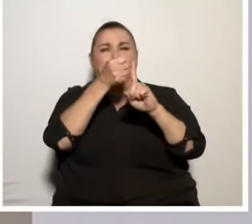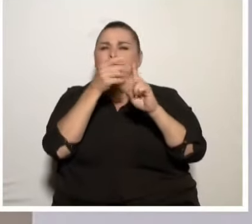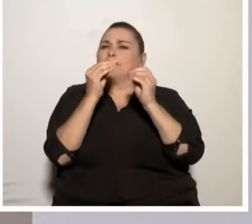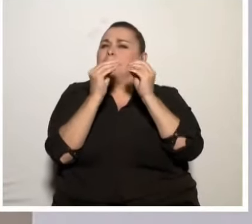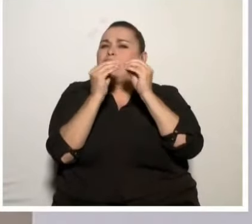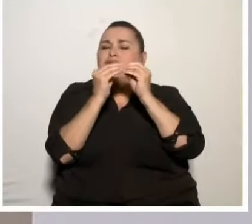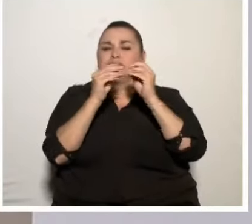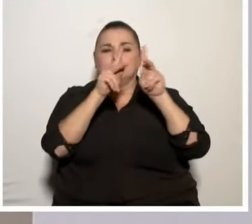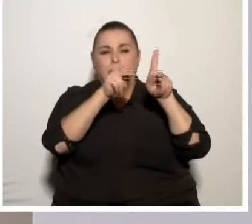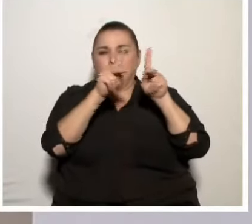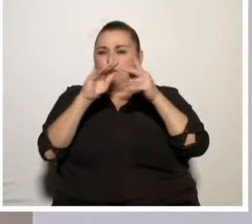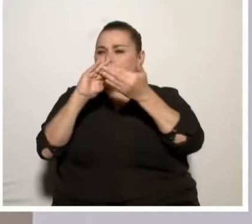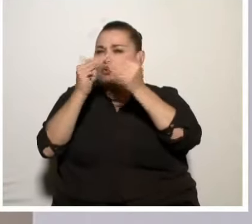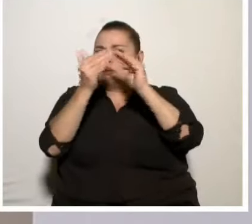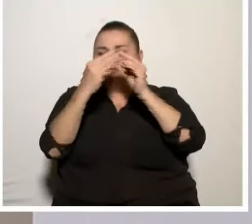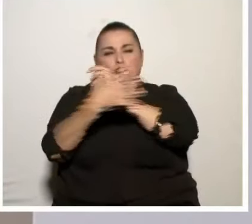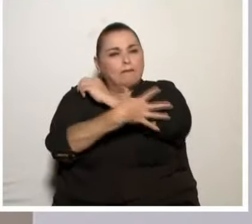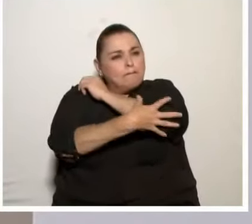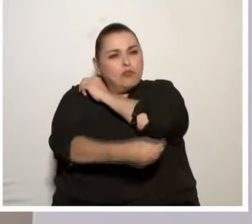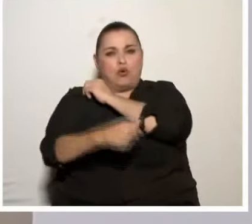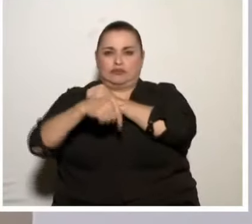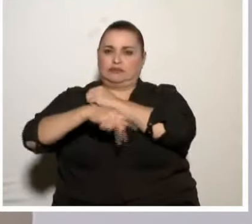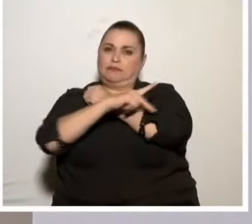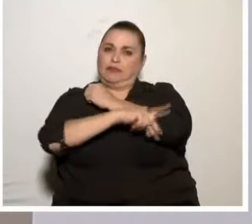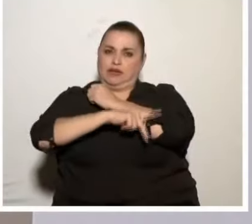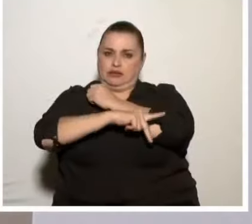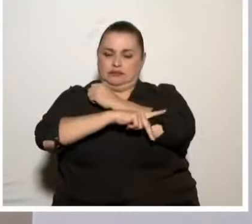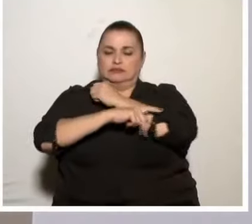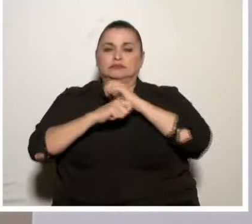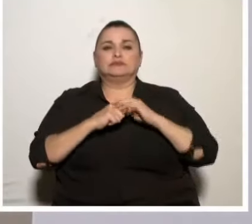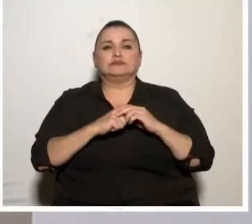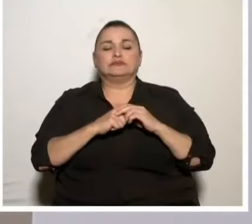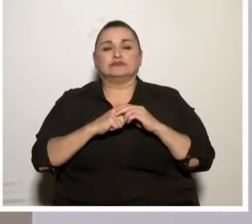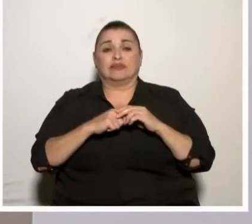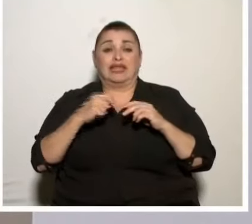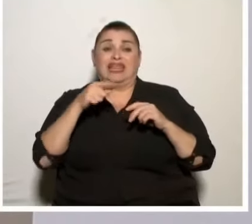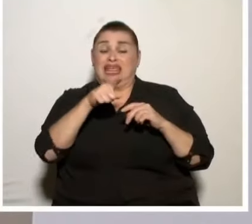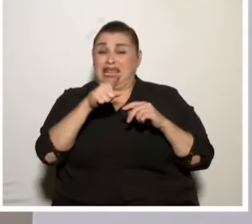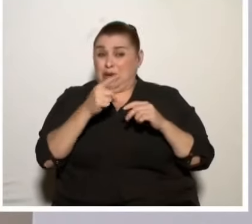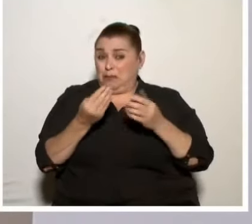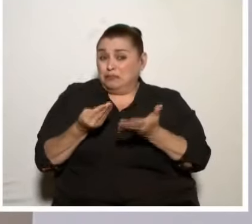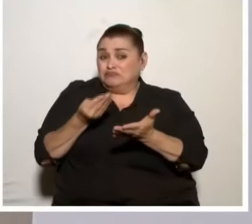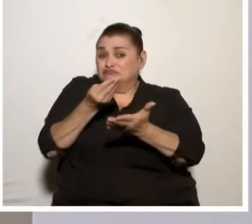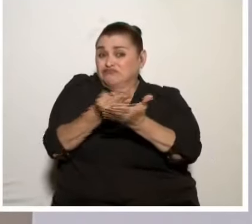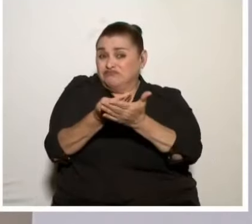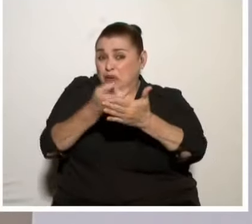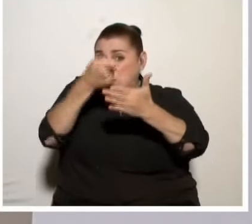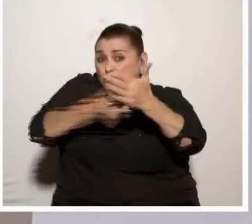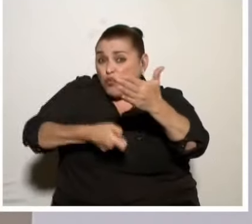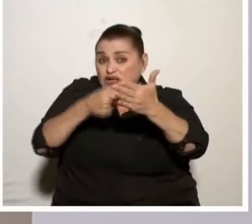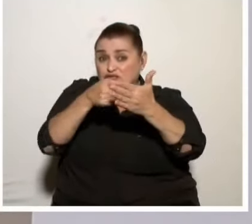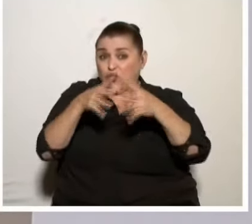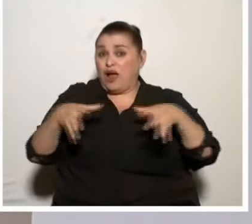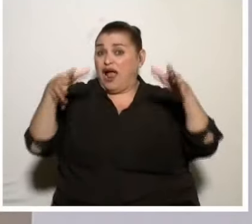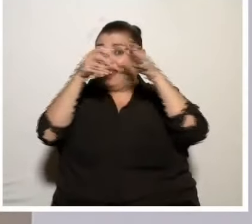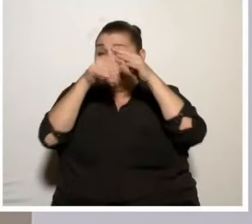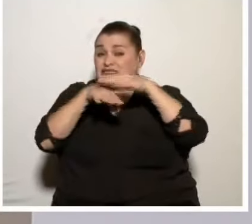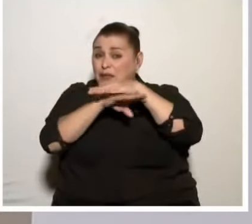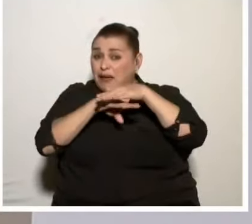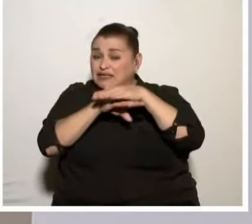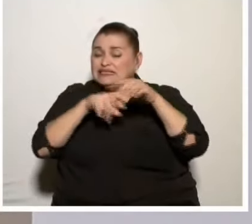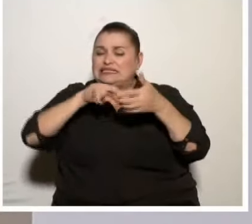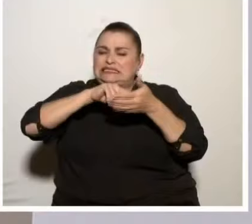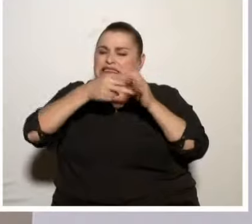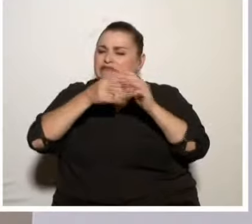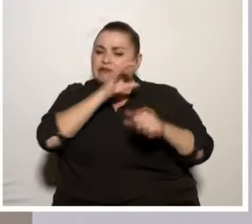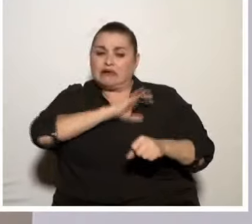las poblaciones más pobres de este país. Haber puesto un impuesto en la canasta básica hace que la